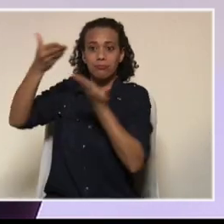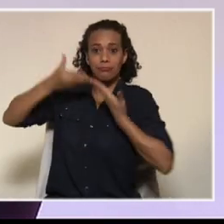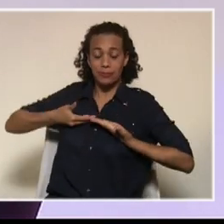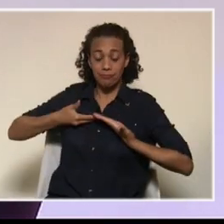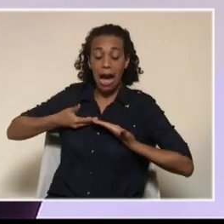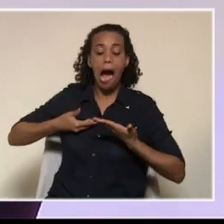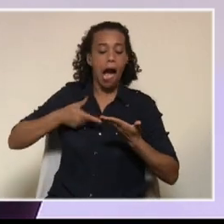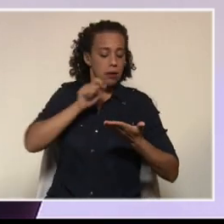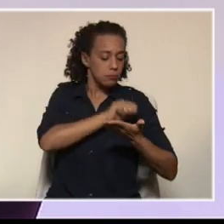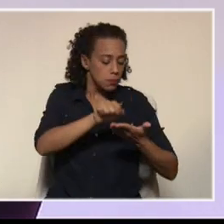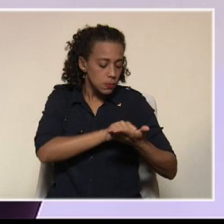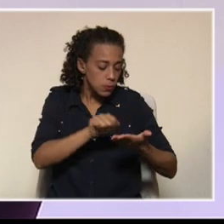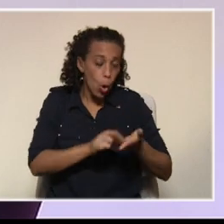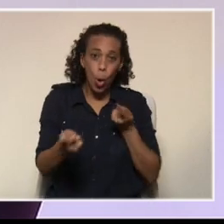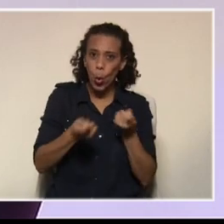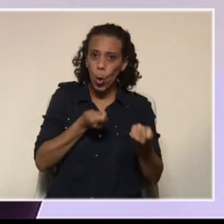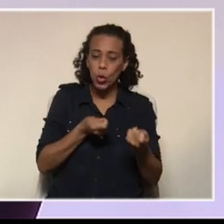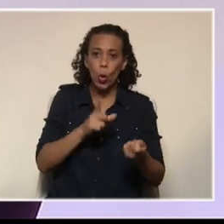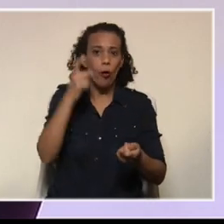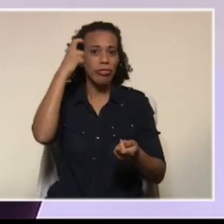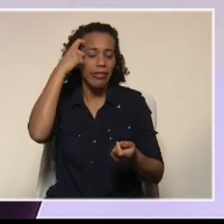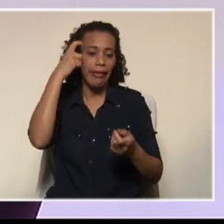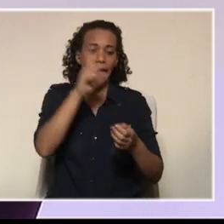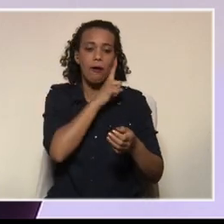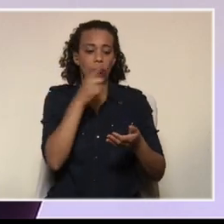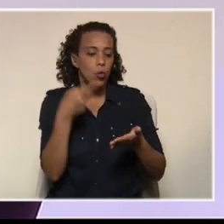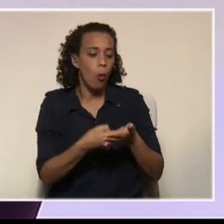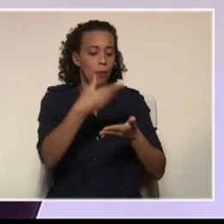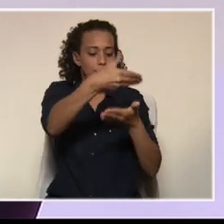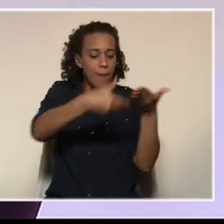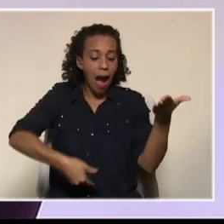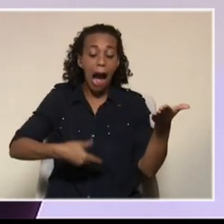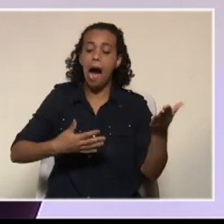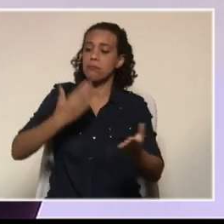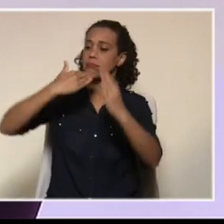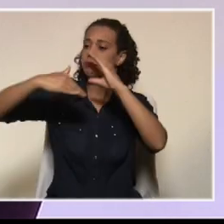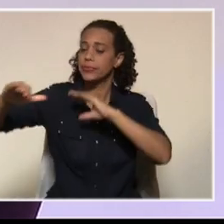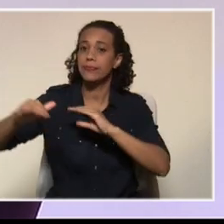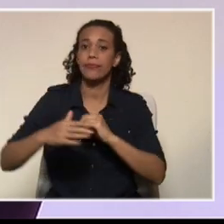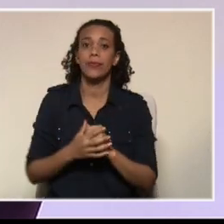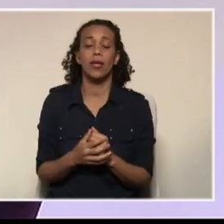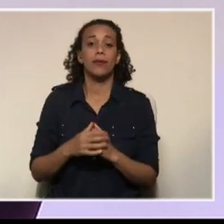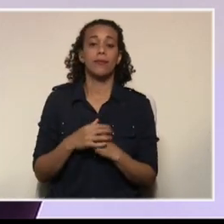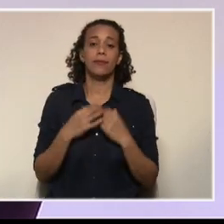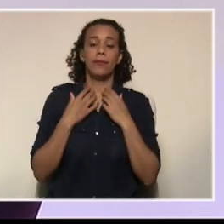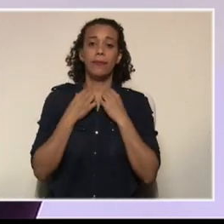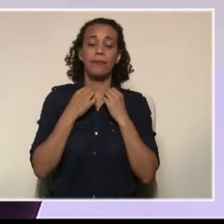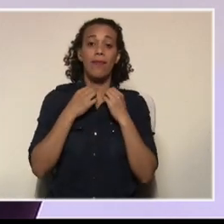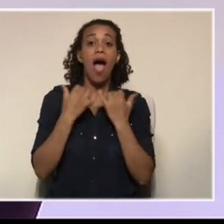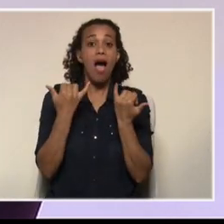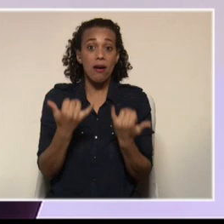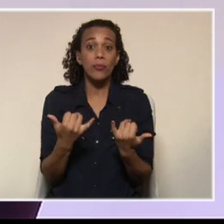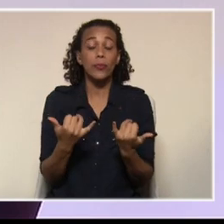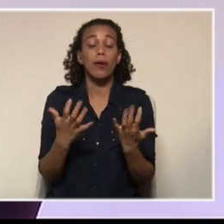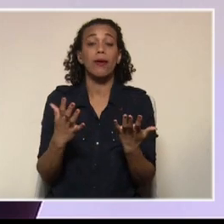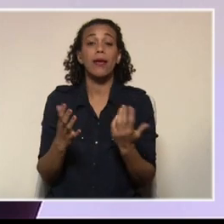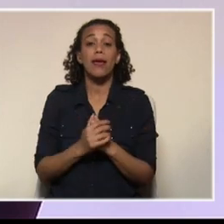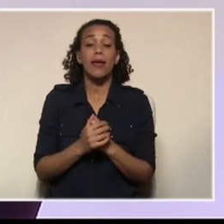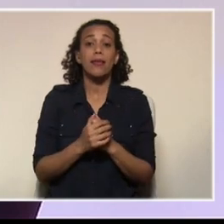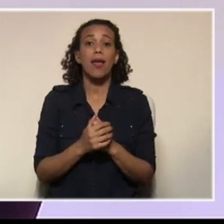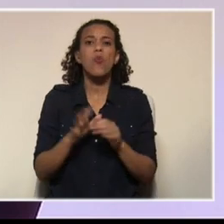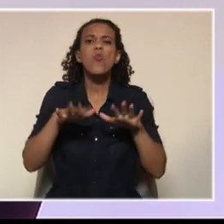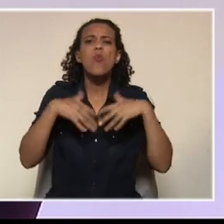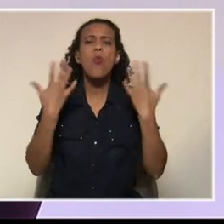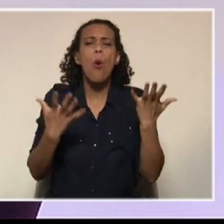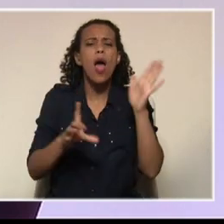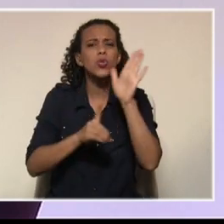docentes protagonistas y garantes de este proceso. De la misma manera, entonces, vamos a desarrollar cuáles